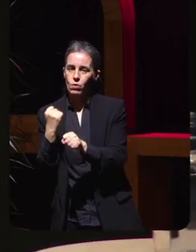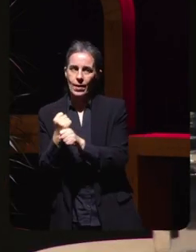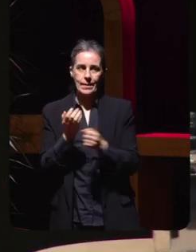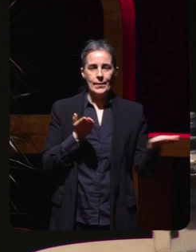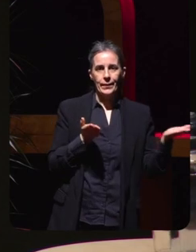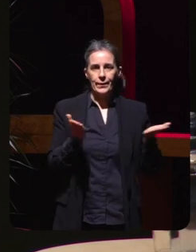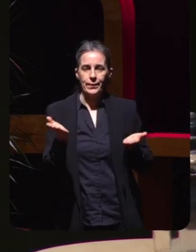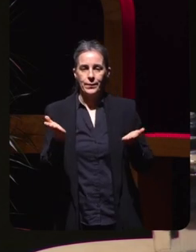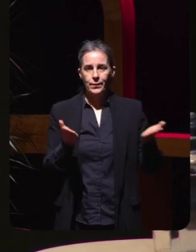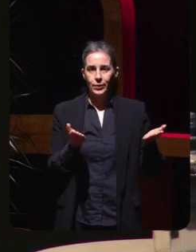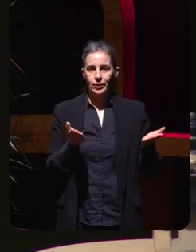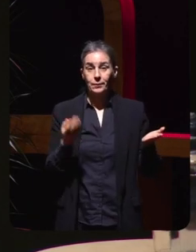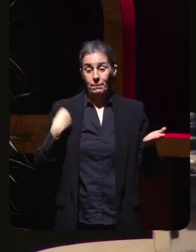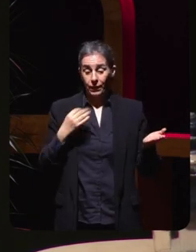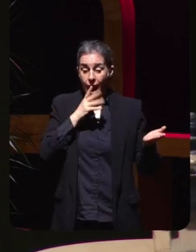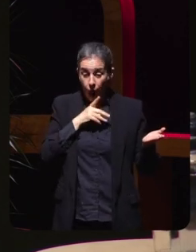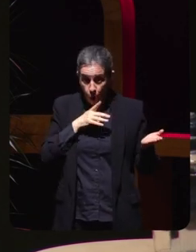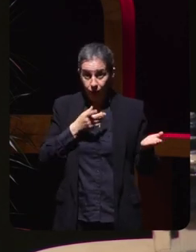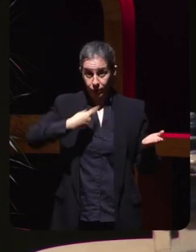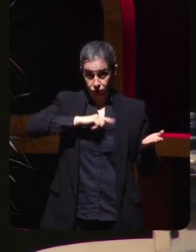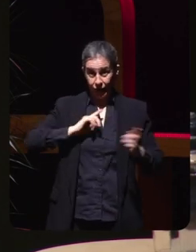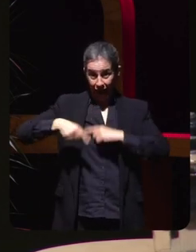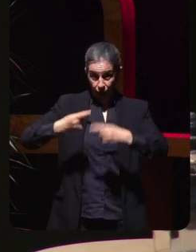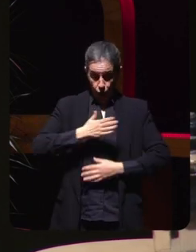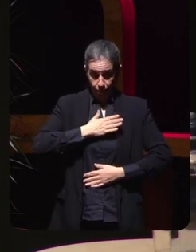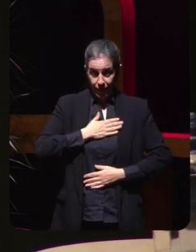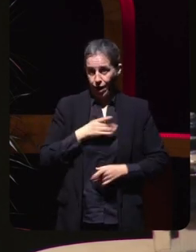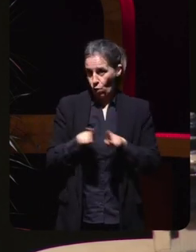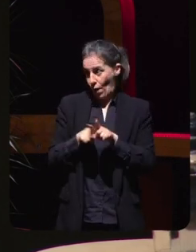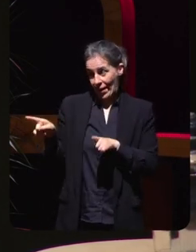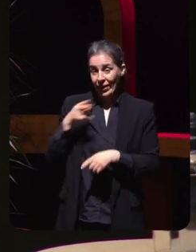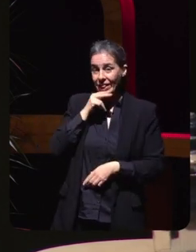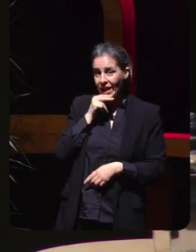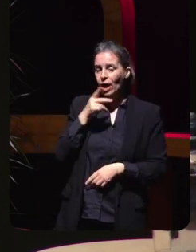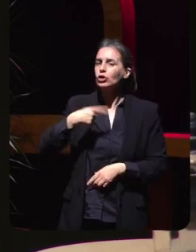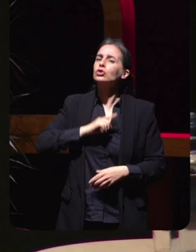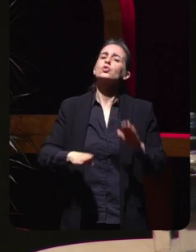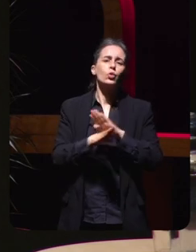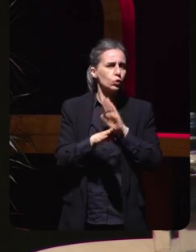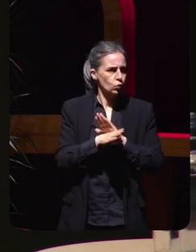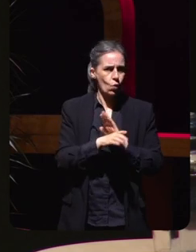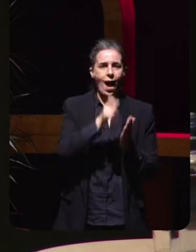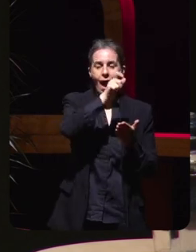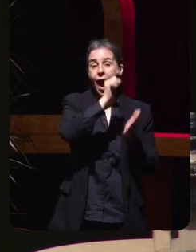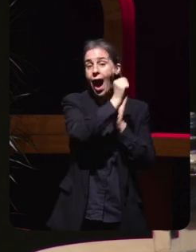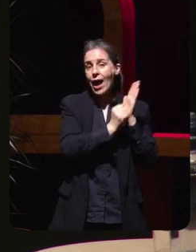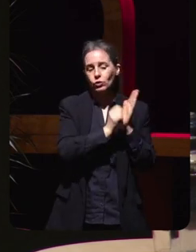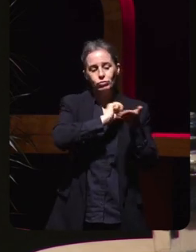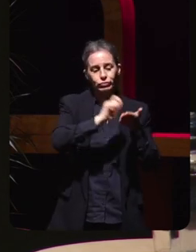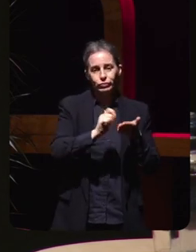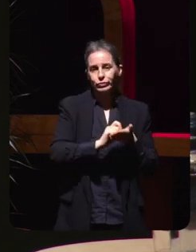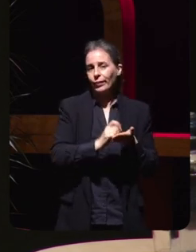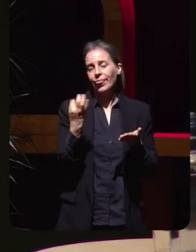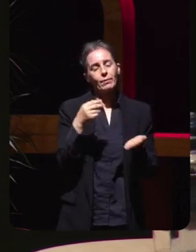sedación de netta supuestas netas o bisnetas Pues seguimos escribiendo artículos reivindicando derechos Como facía Ela o sea bueno momento antes pero